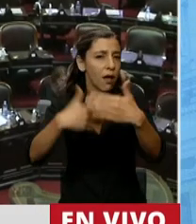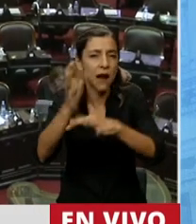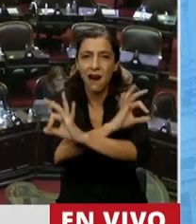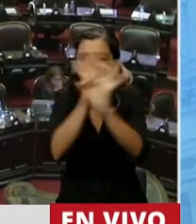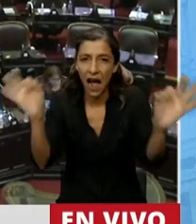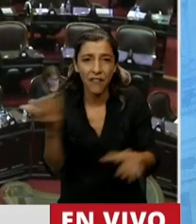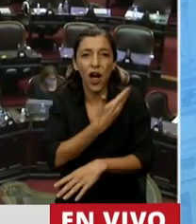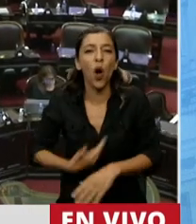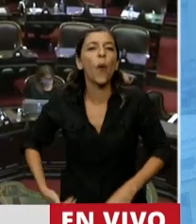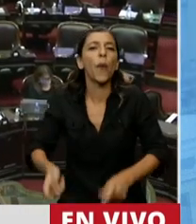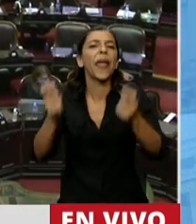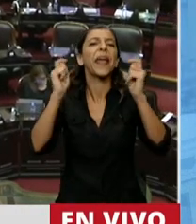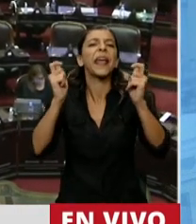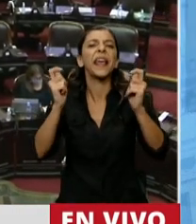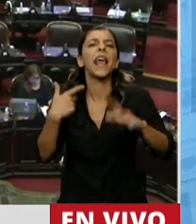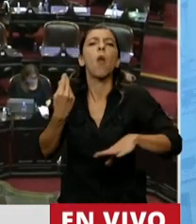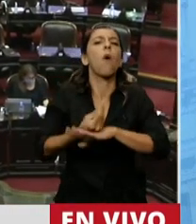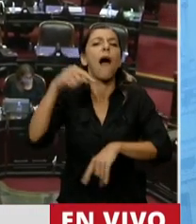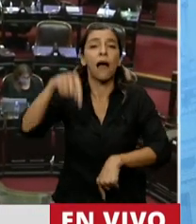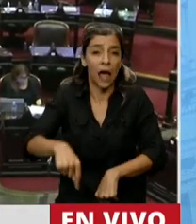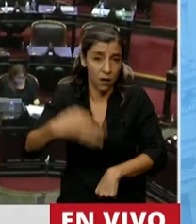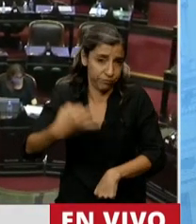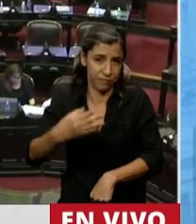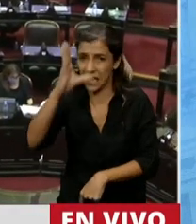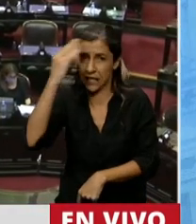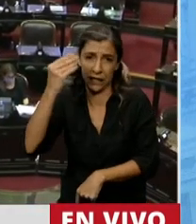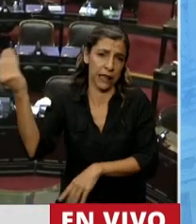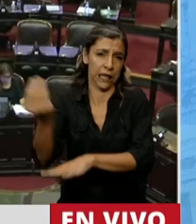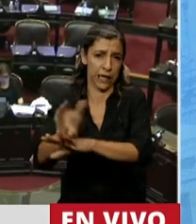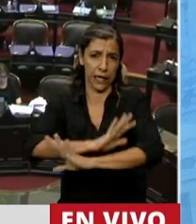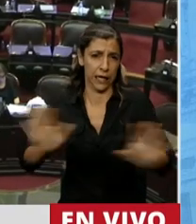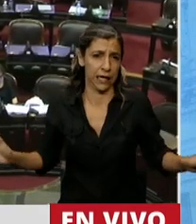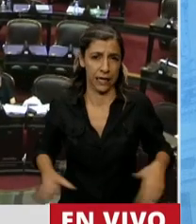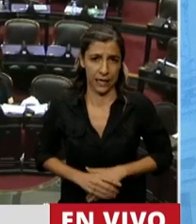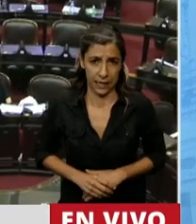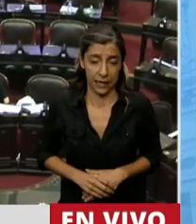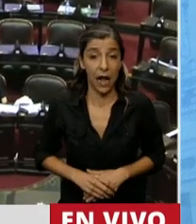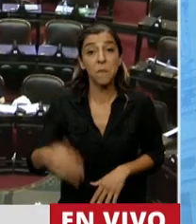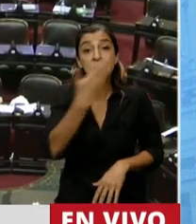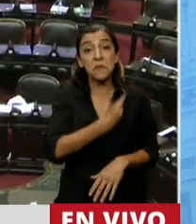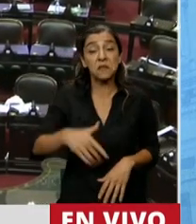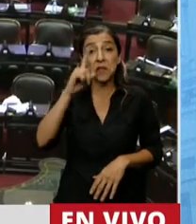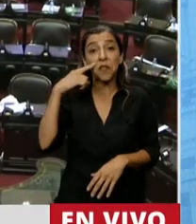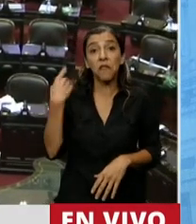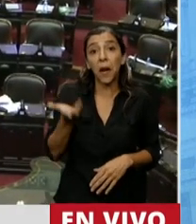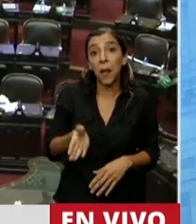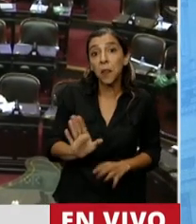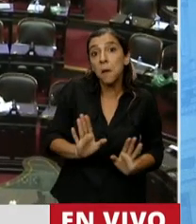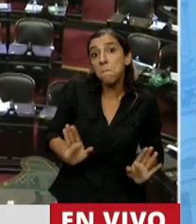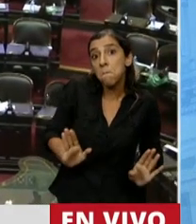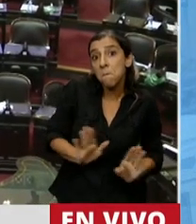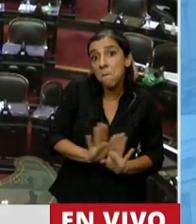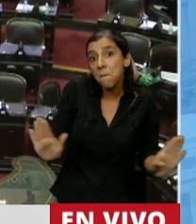Cristina y tenemos un presidente que está en vilo, como están en vilo